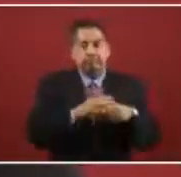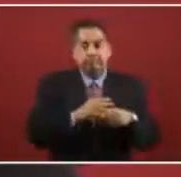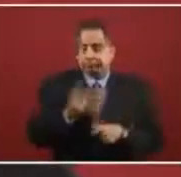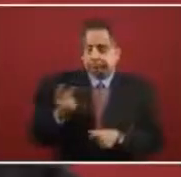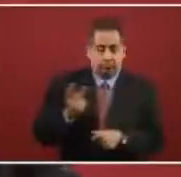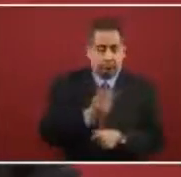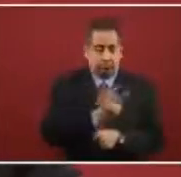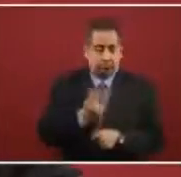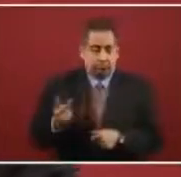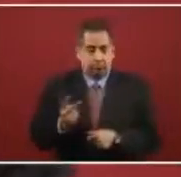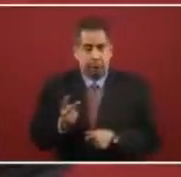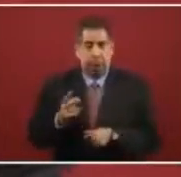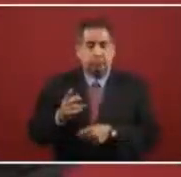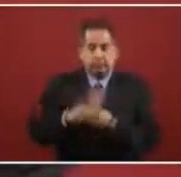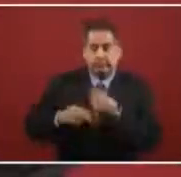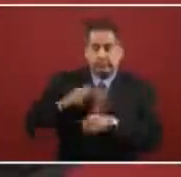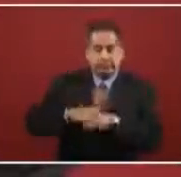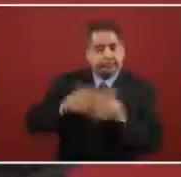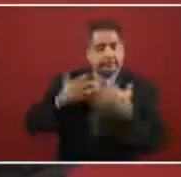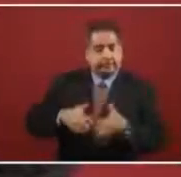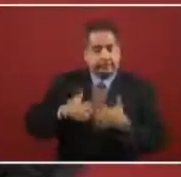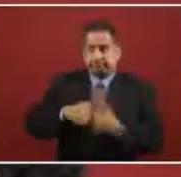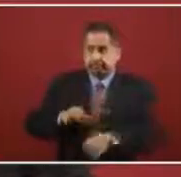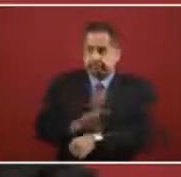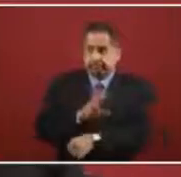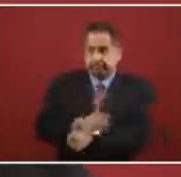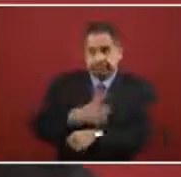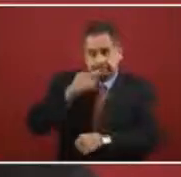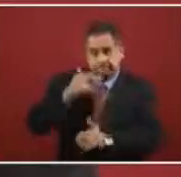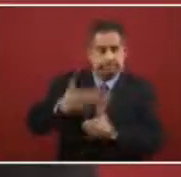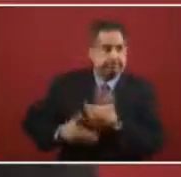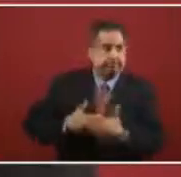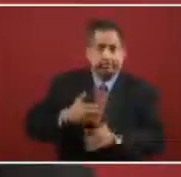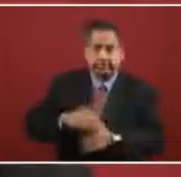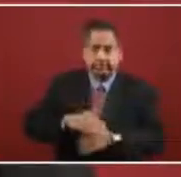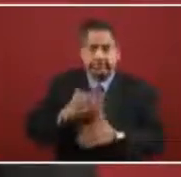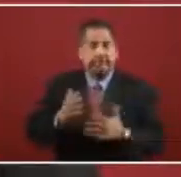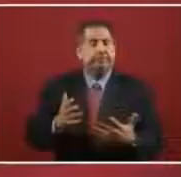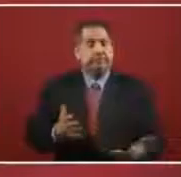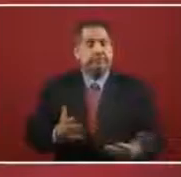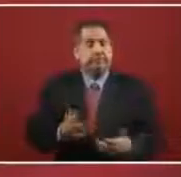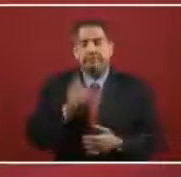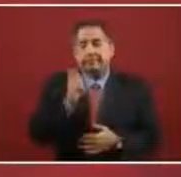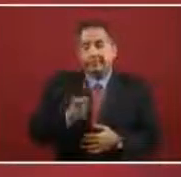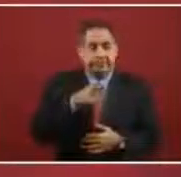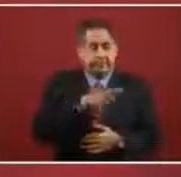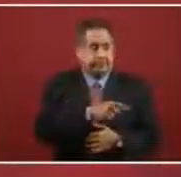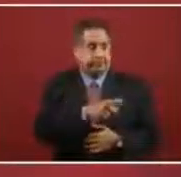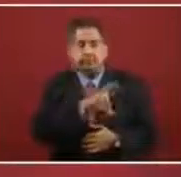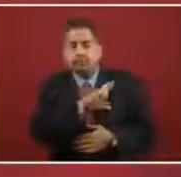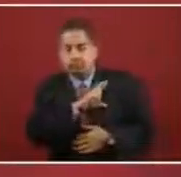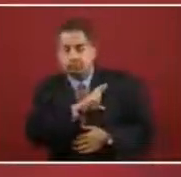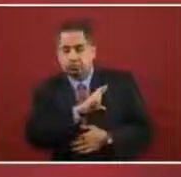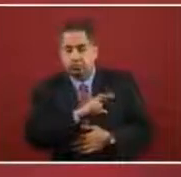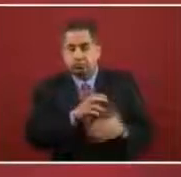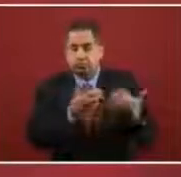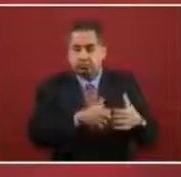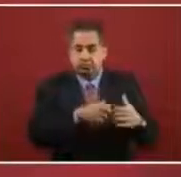requerir que haya más generación de energía. Entonces, la iniciativa privada va a seguir